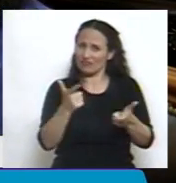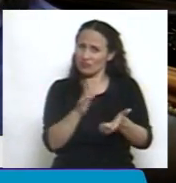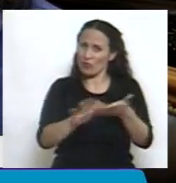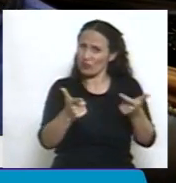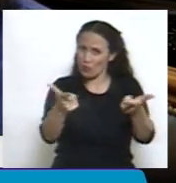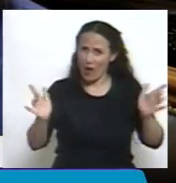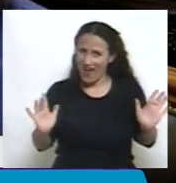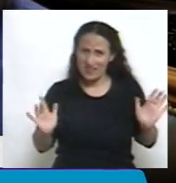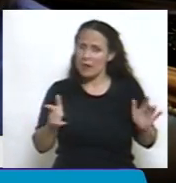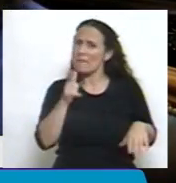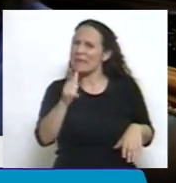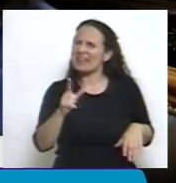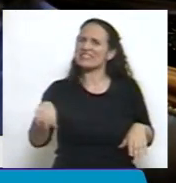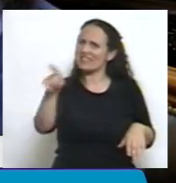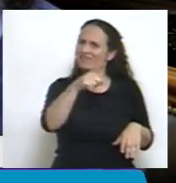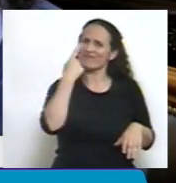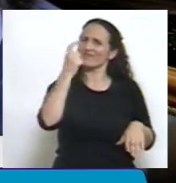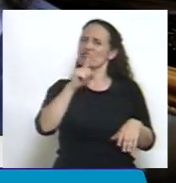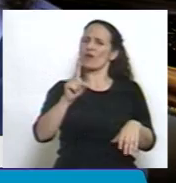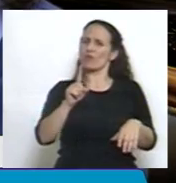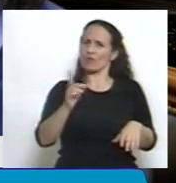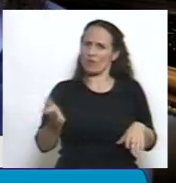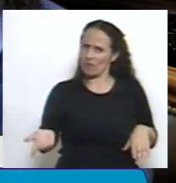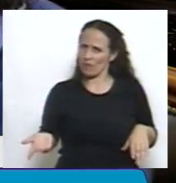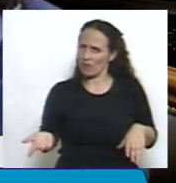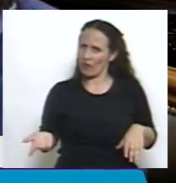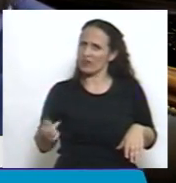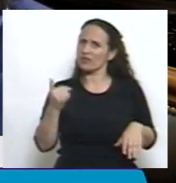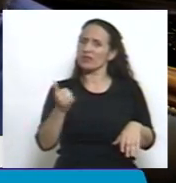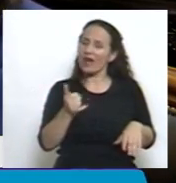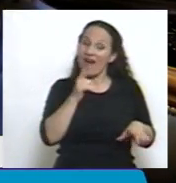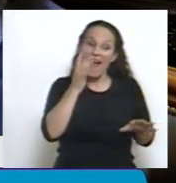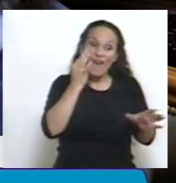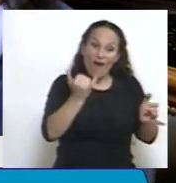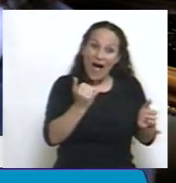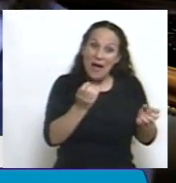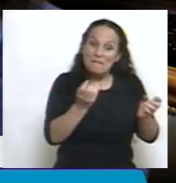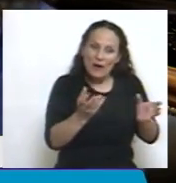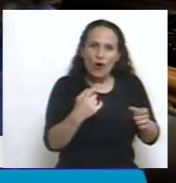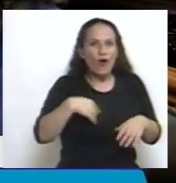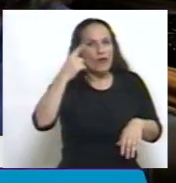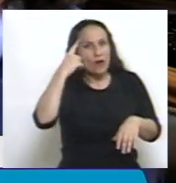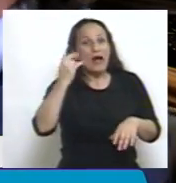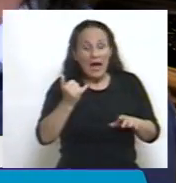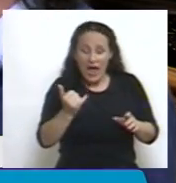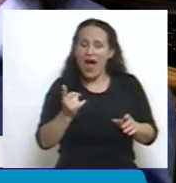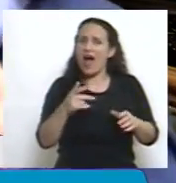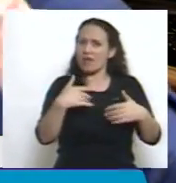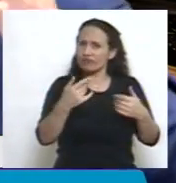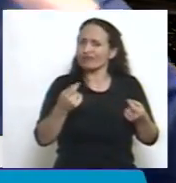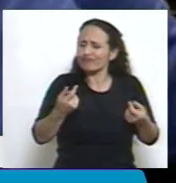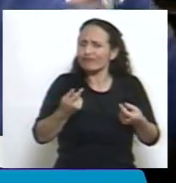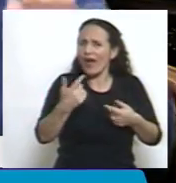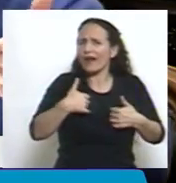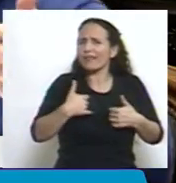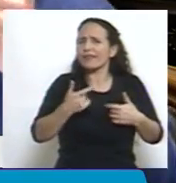Pareciera que nos cuesta diferenciar entre esto, ¿no? Y cada vez que tenemos un margen terminamos con que, a pesar de tener más recursos, porque Argentina tuvo